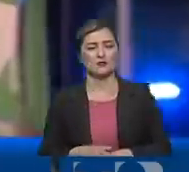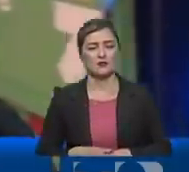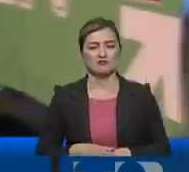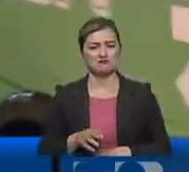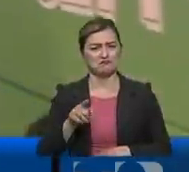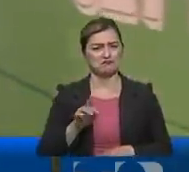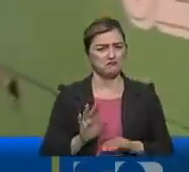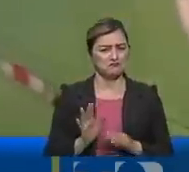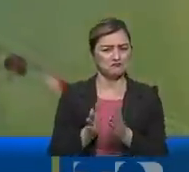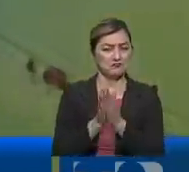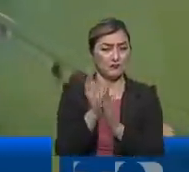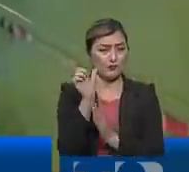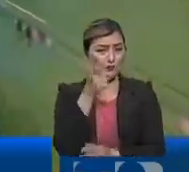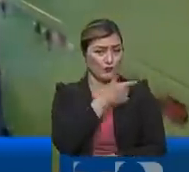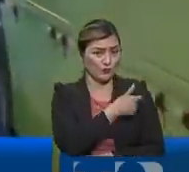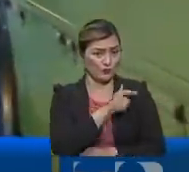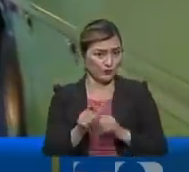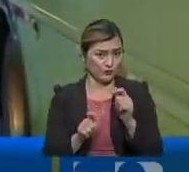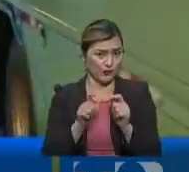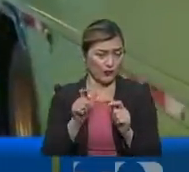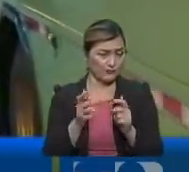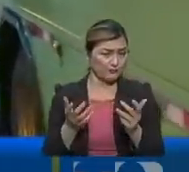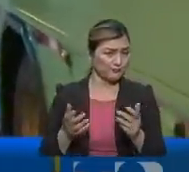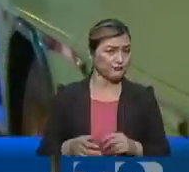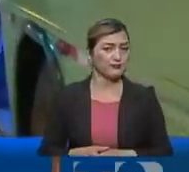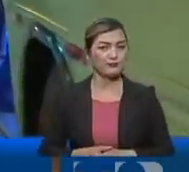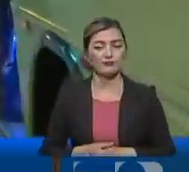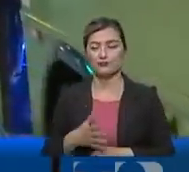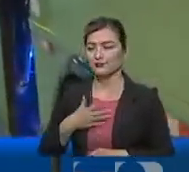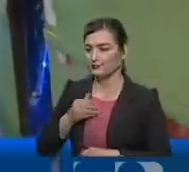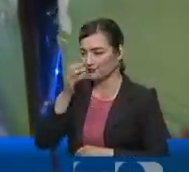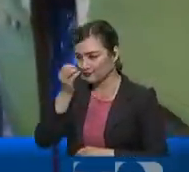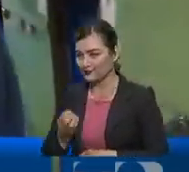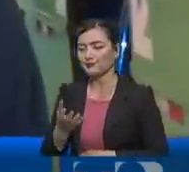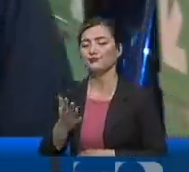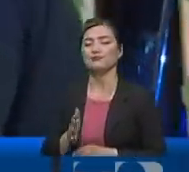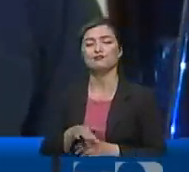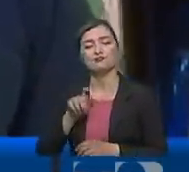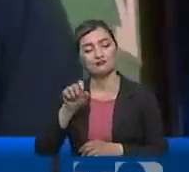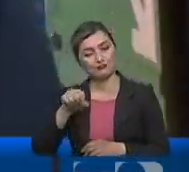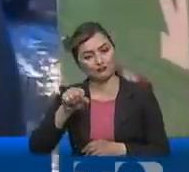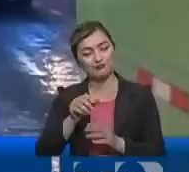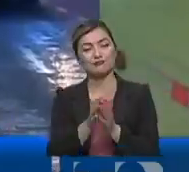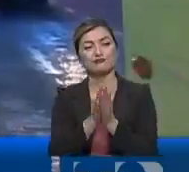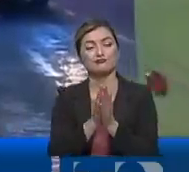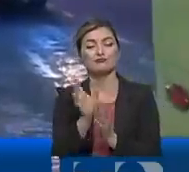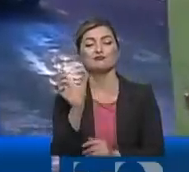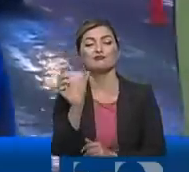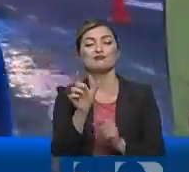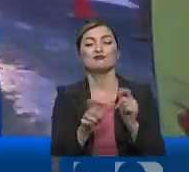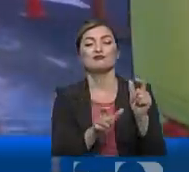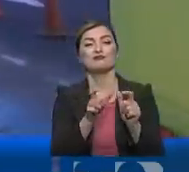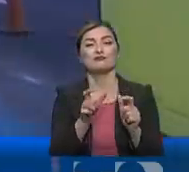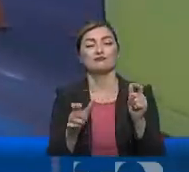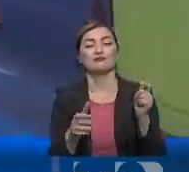están solicitando el carnet de vacunación a los usuarios del transporte? ¿Cómo le va? Muy buenos días. Sí, ya estamos solicitando el carnet de vacunación y